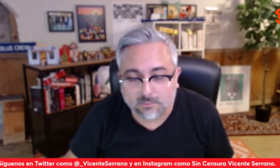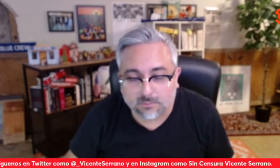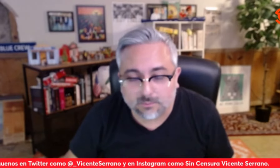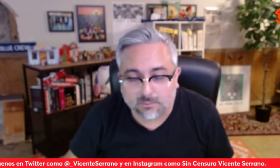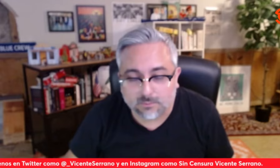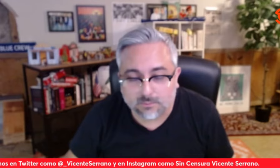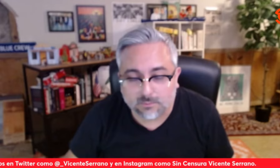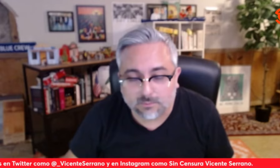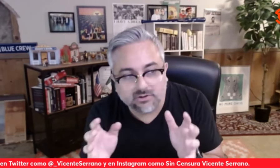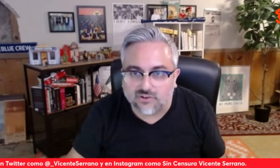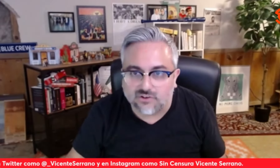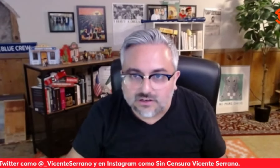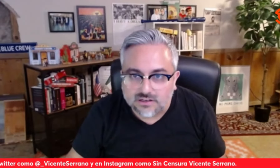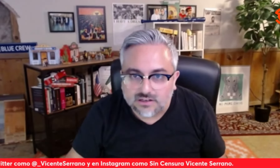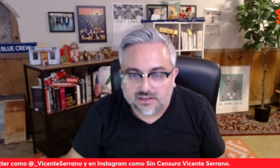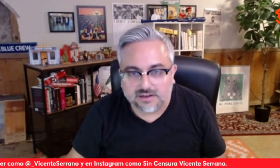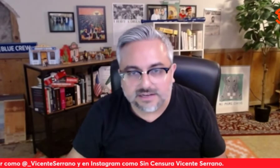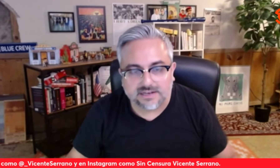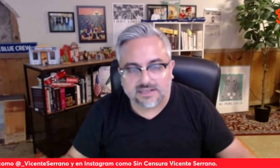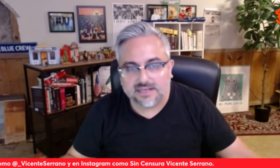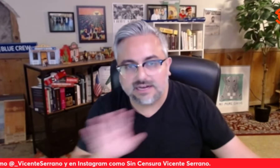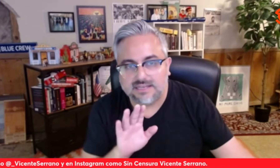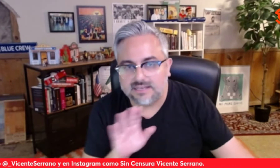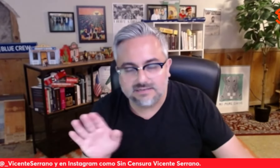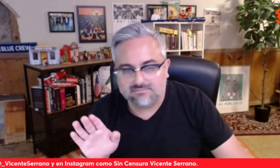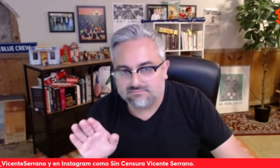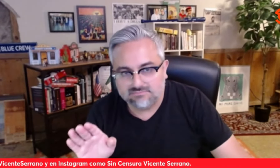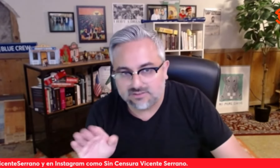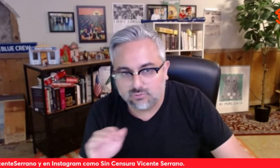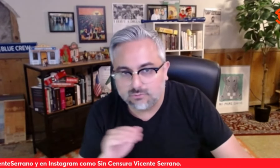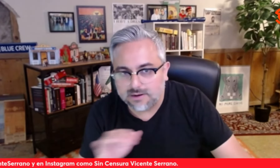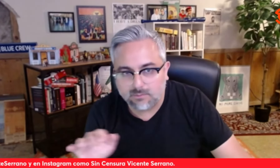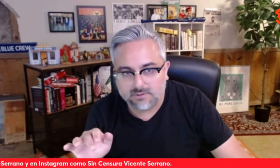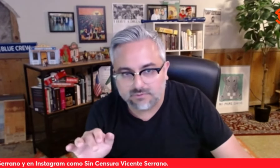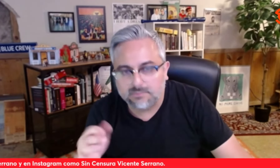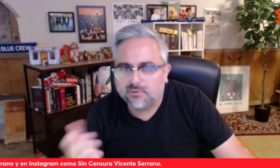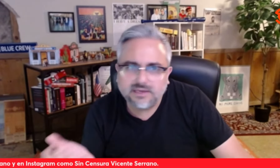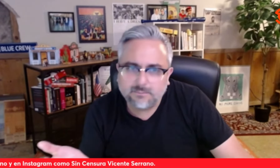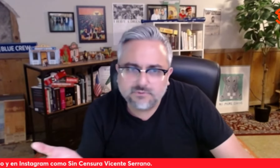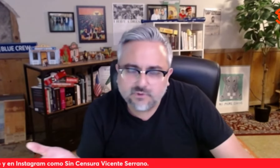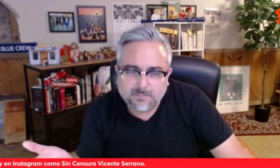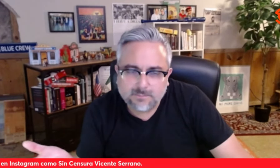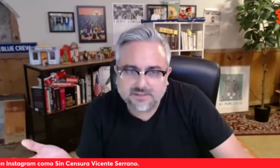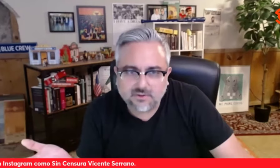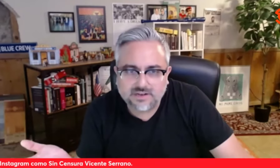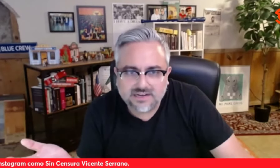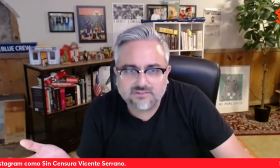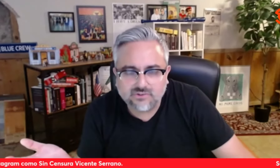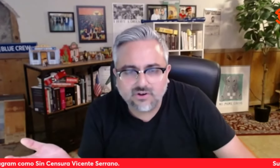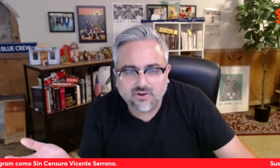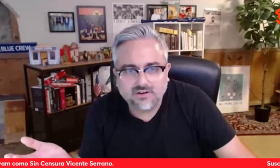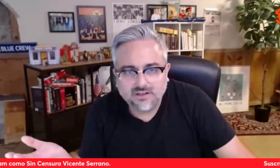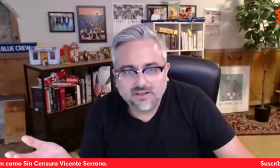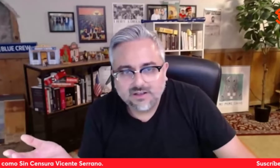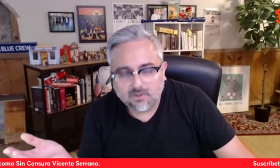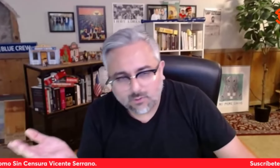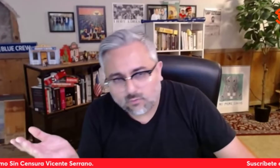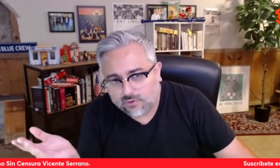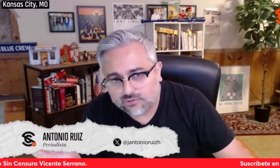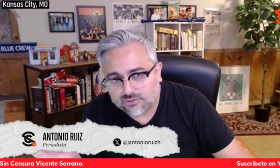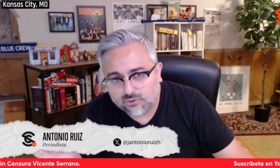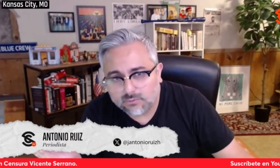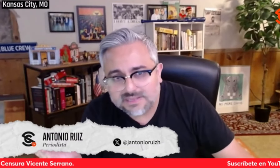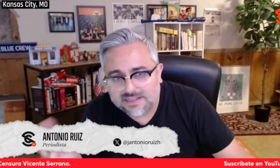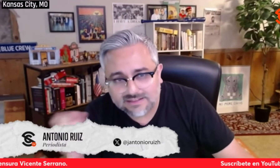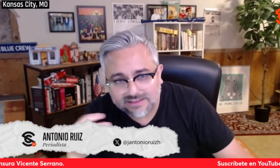posteriores a la elección, Ricky Riquín Canallín mantuvo un bajo perfil porque pues, fue el perdedor de la elección, como lo fue